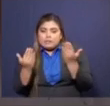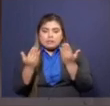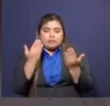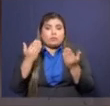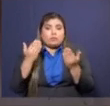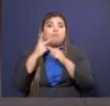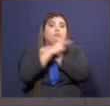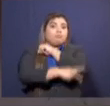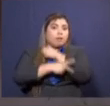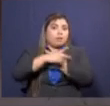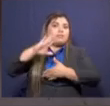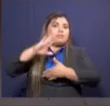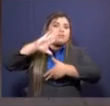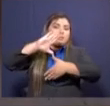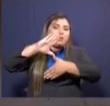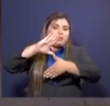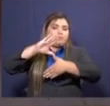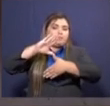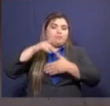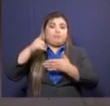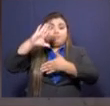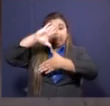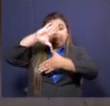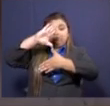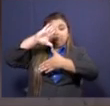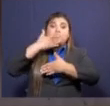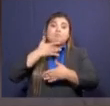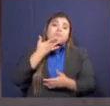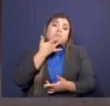país, su conectividad.